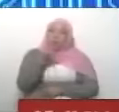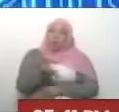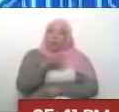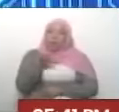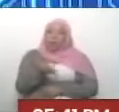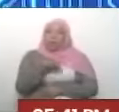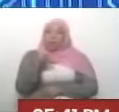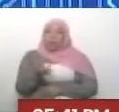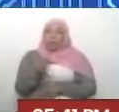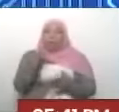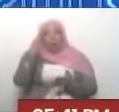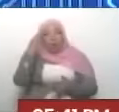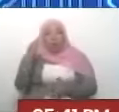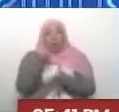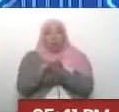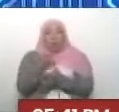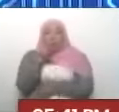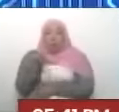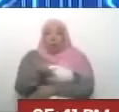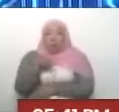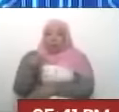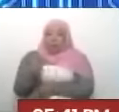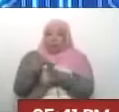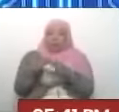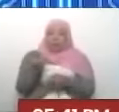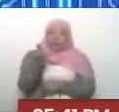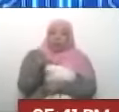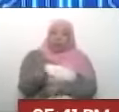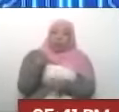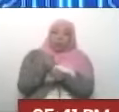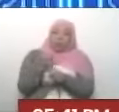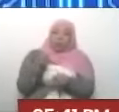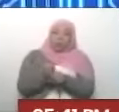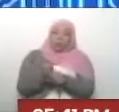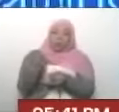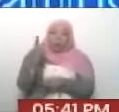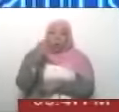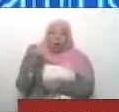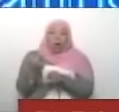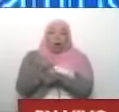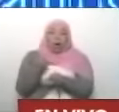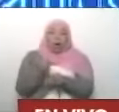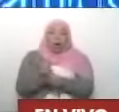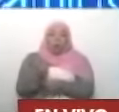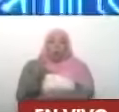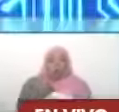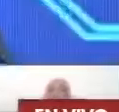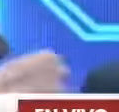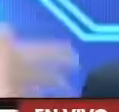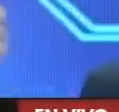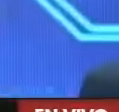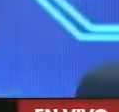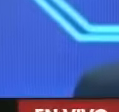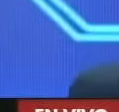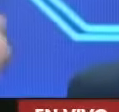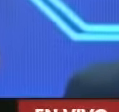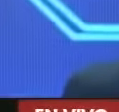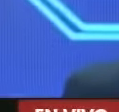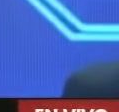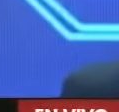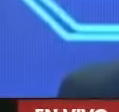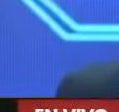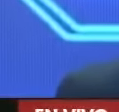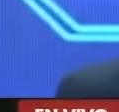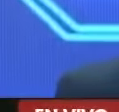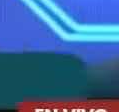buenas tardes, Carlos. Este tema de las redes, como usted bien dice, hace rato que está ya dando mucha evidencia acerca de los graves